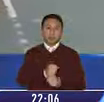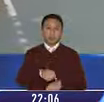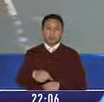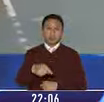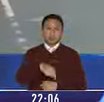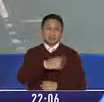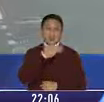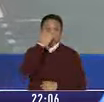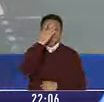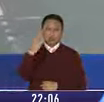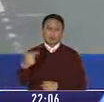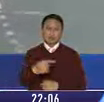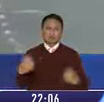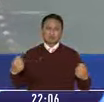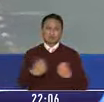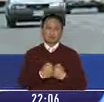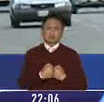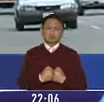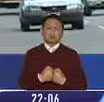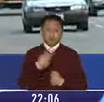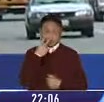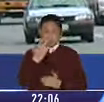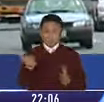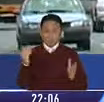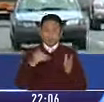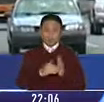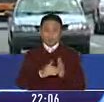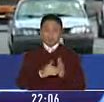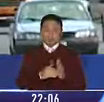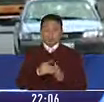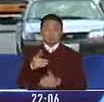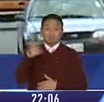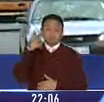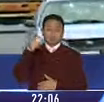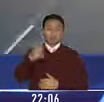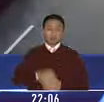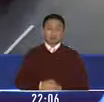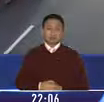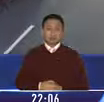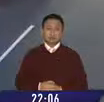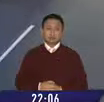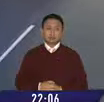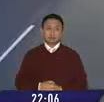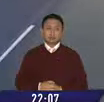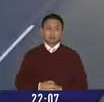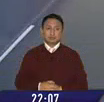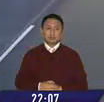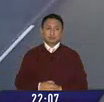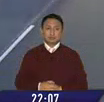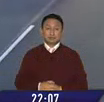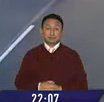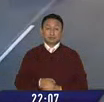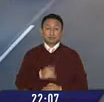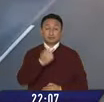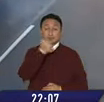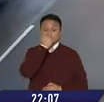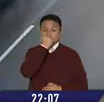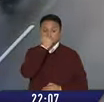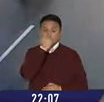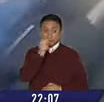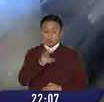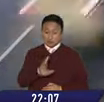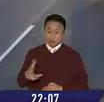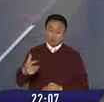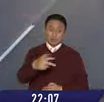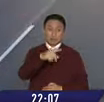qué se originó el siniestro miremos nuevamente la grabación de la cámara de seguridad el vehículo rojo trata de girar en u en